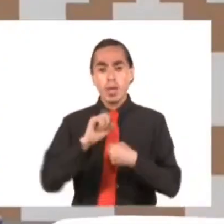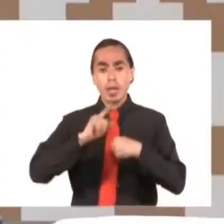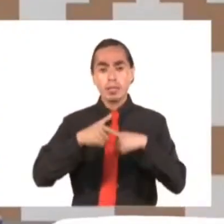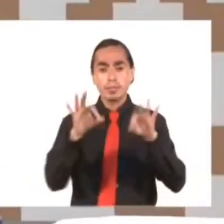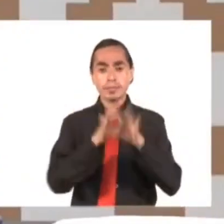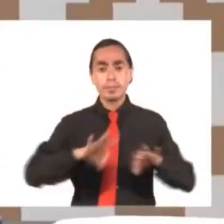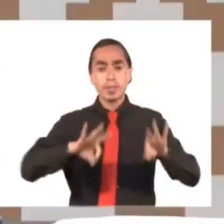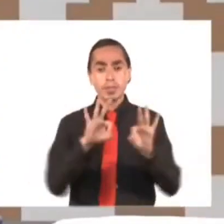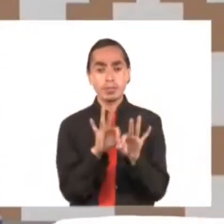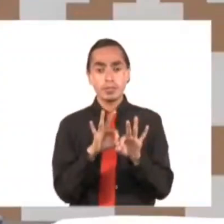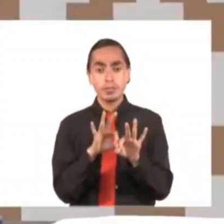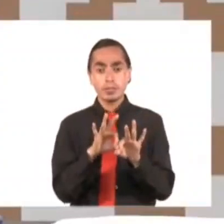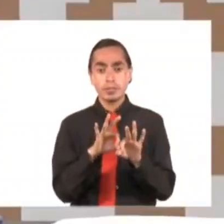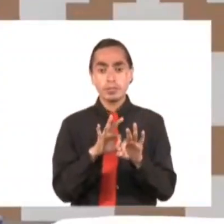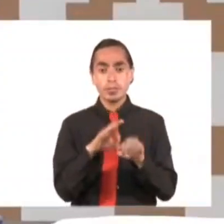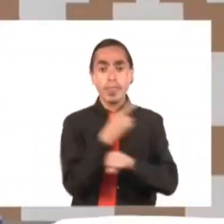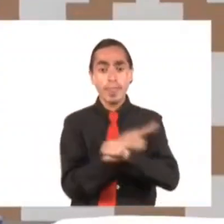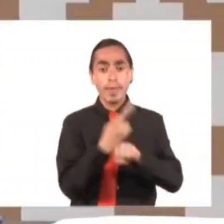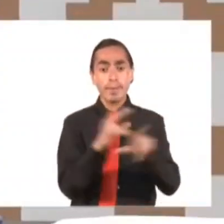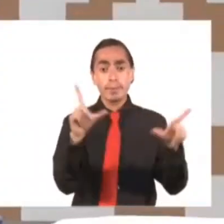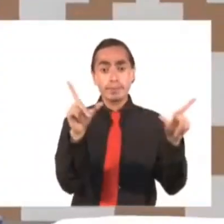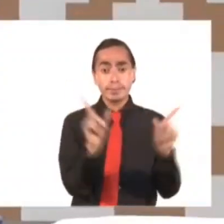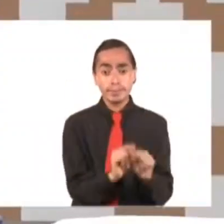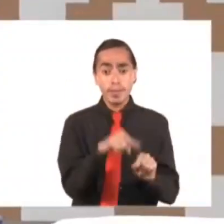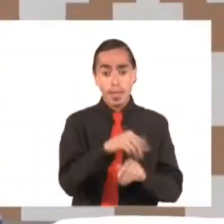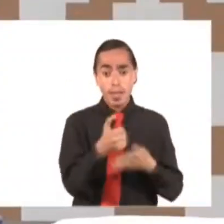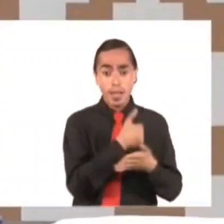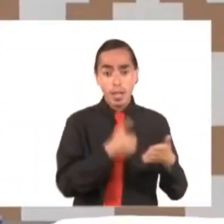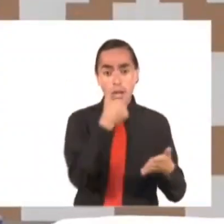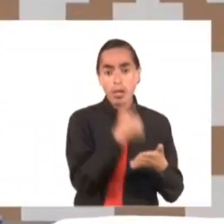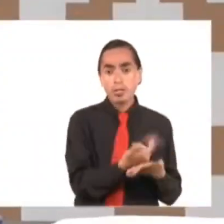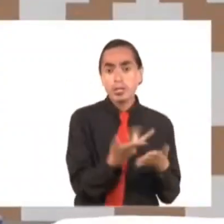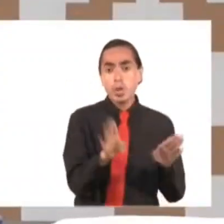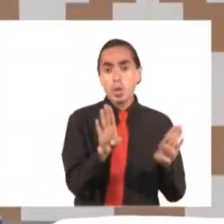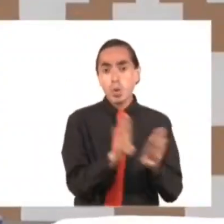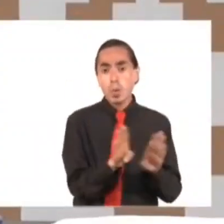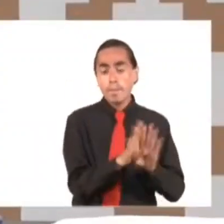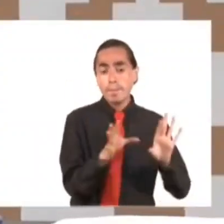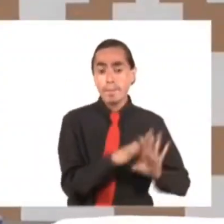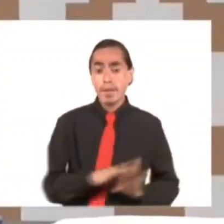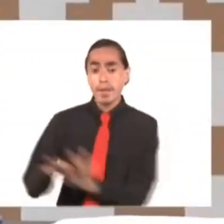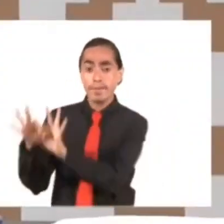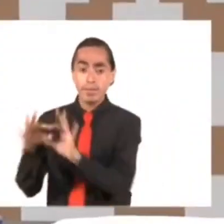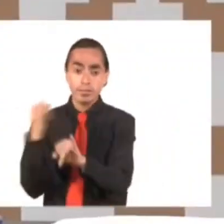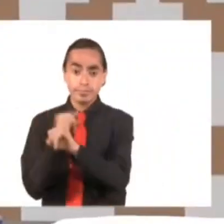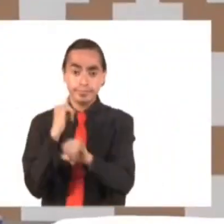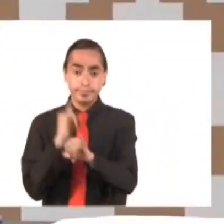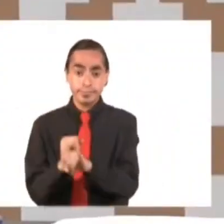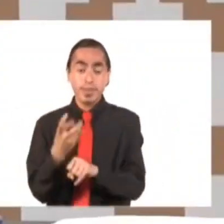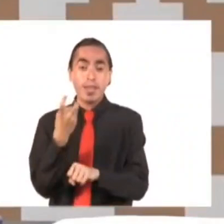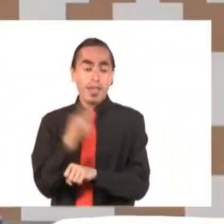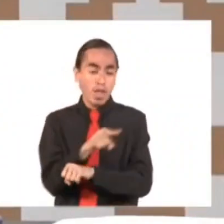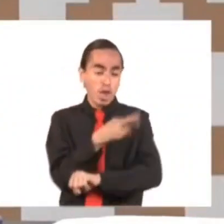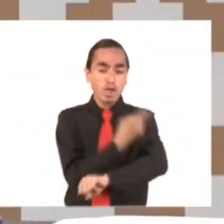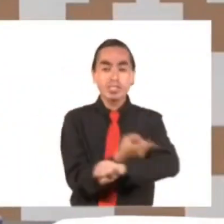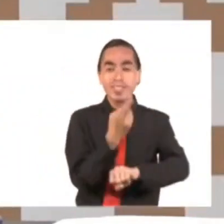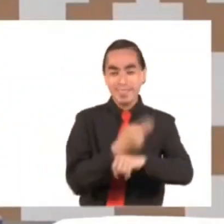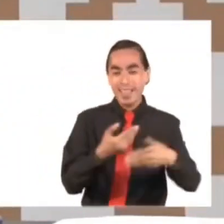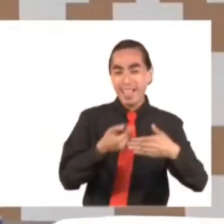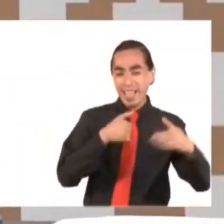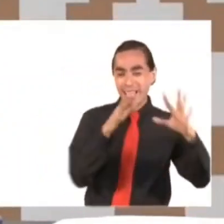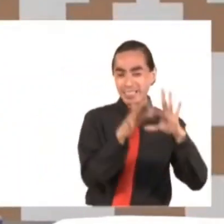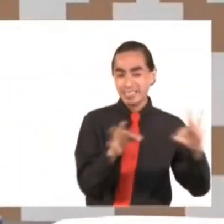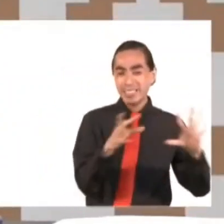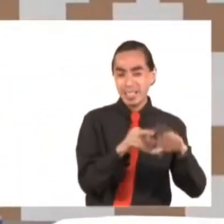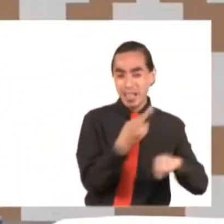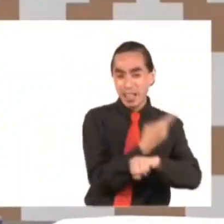es que la simplificación de trámites en la ciudad viene siempre de la mano de la digitalización. Estos trámites que les comento que han